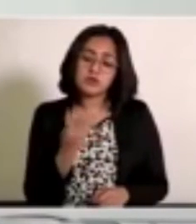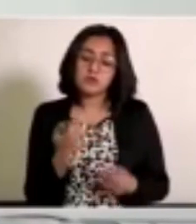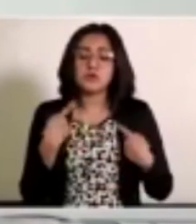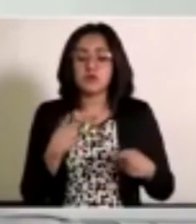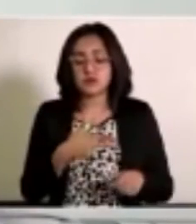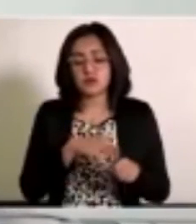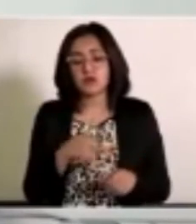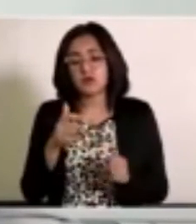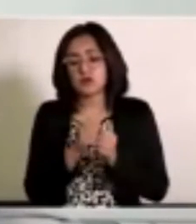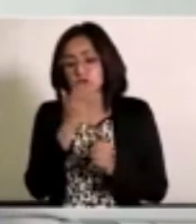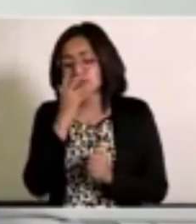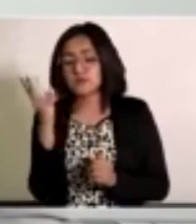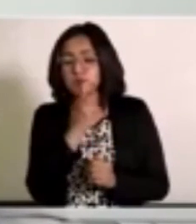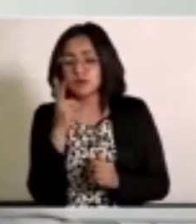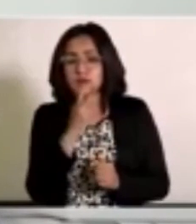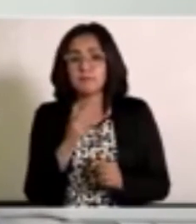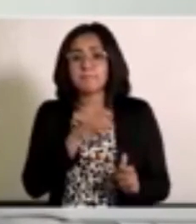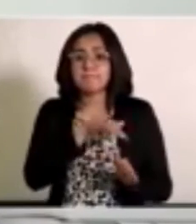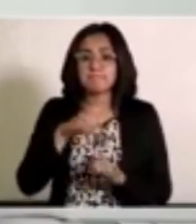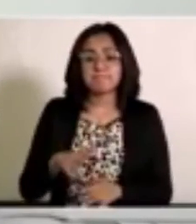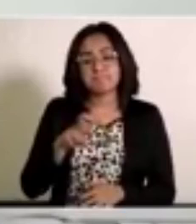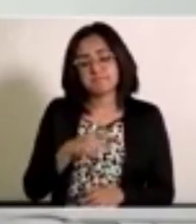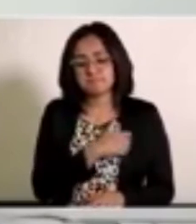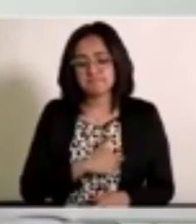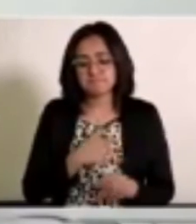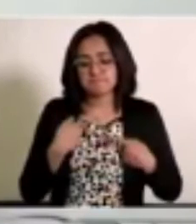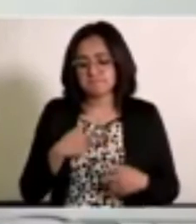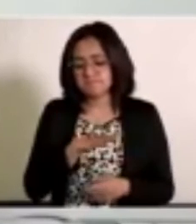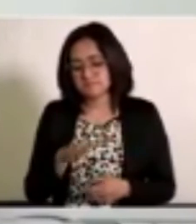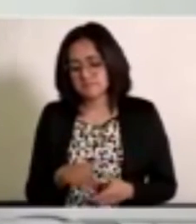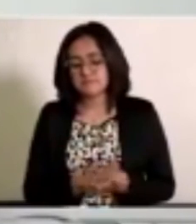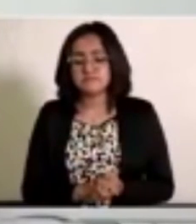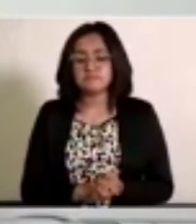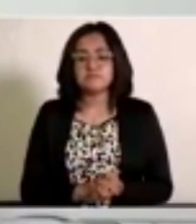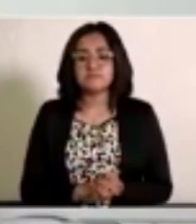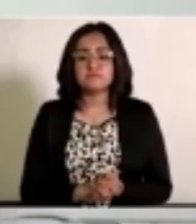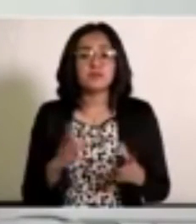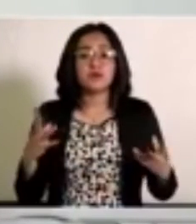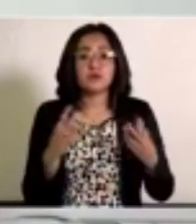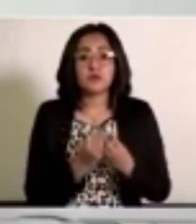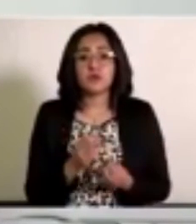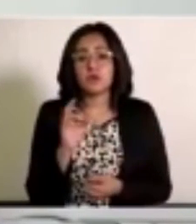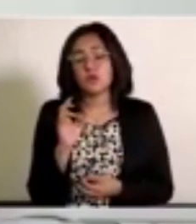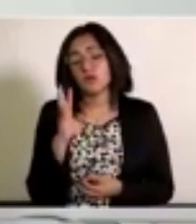con ventilación mecánica. En lo que respecta, lamentablemente, a las defunciones, tenemos un acumulado de